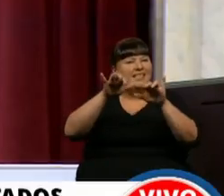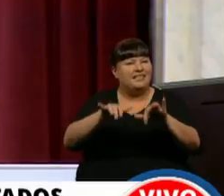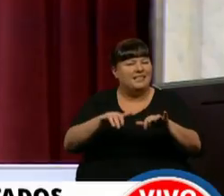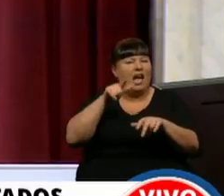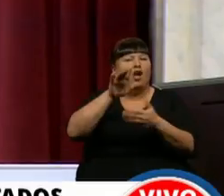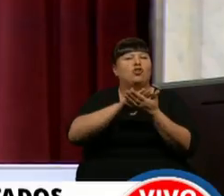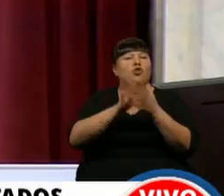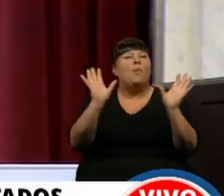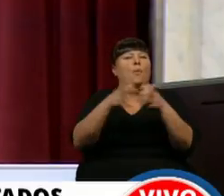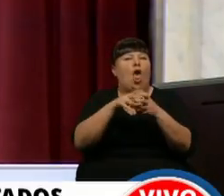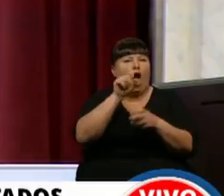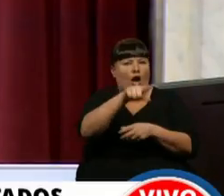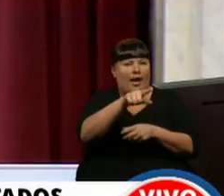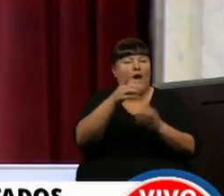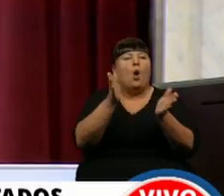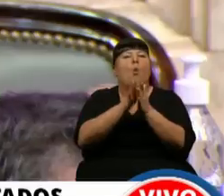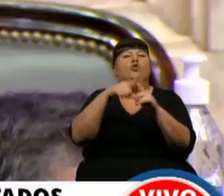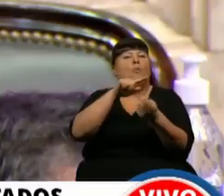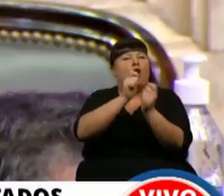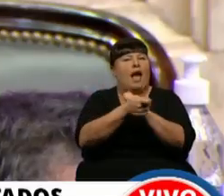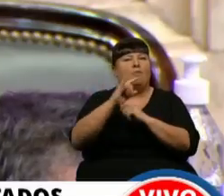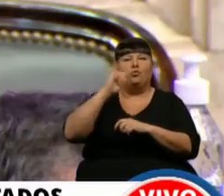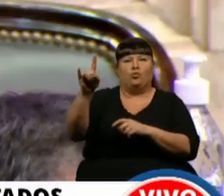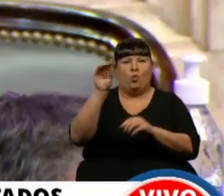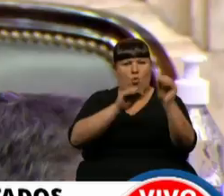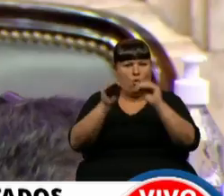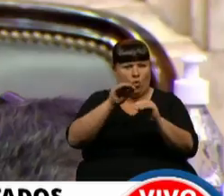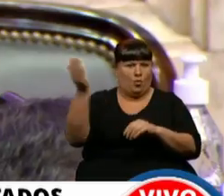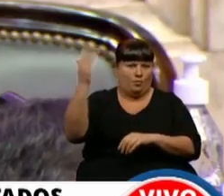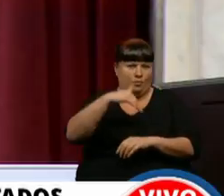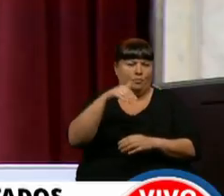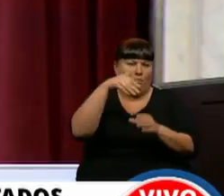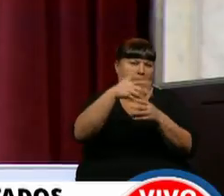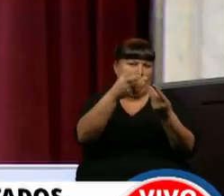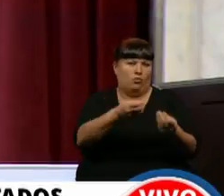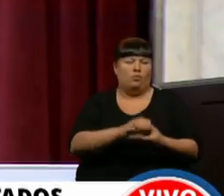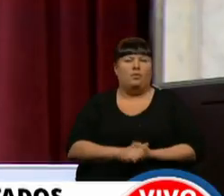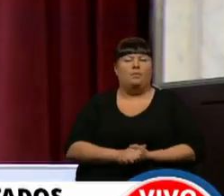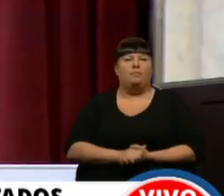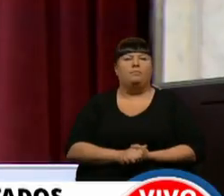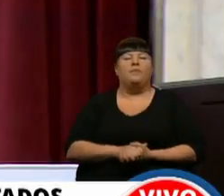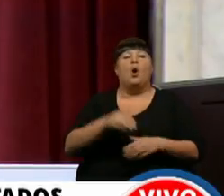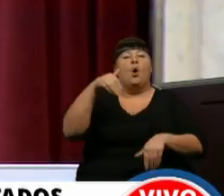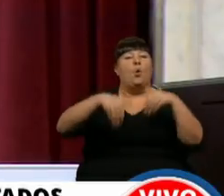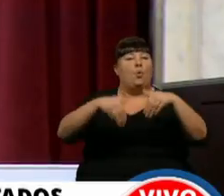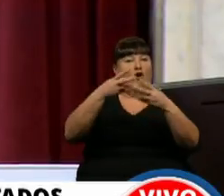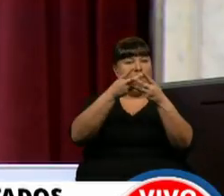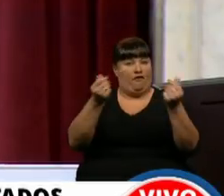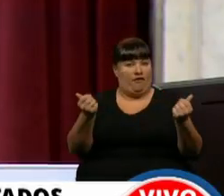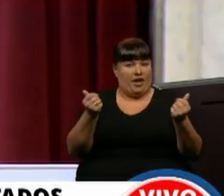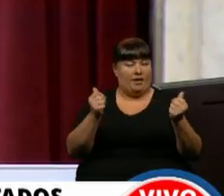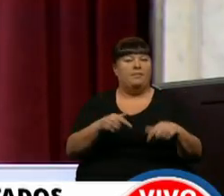del bloque correr de juntos por el cambio que se acerca se cierra la votación